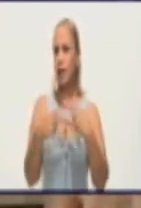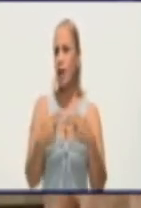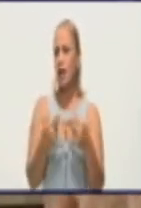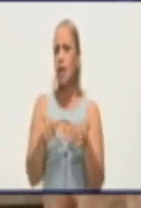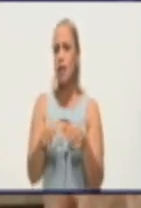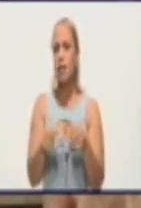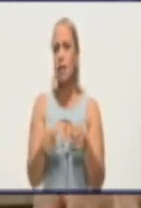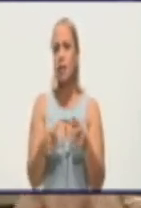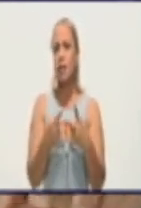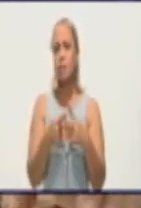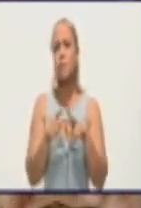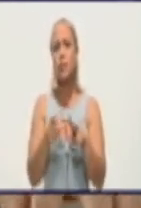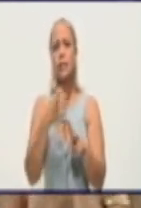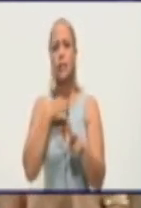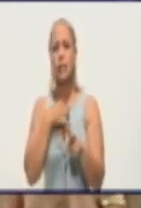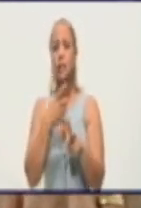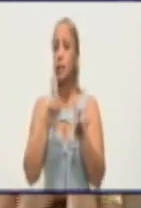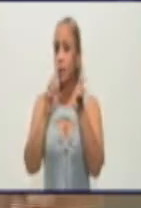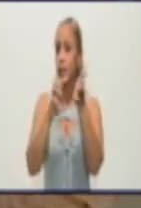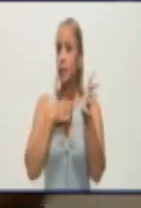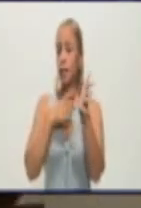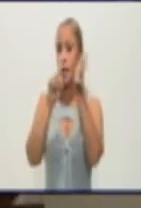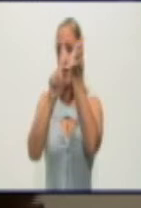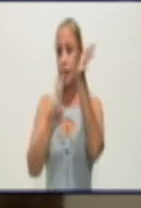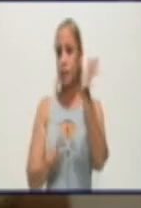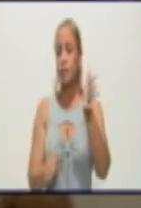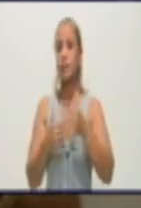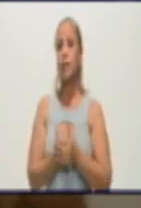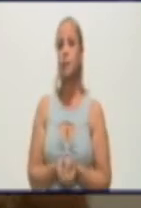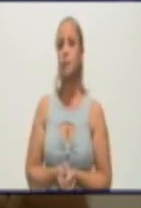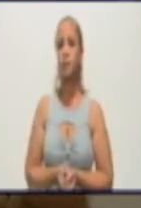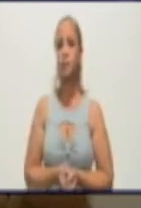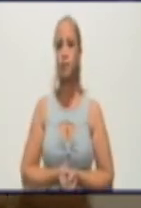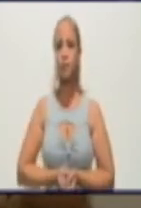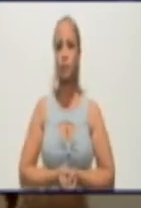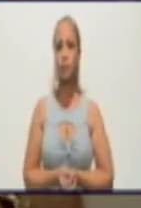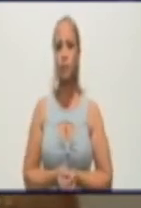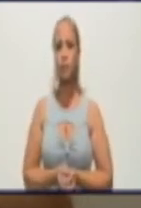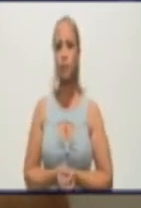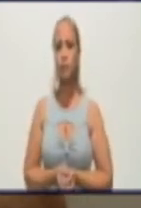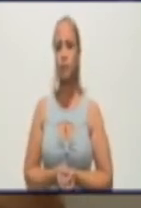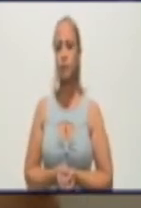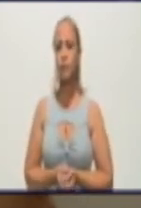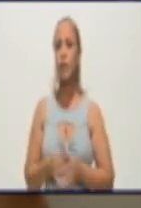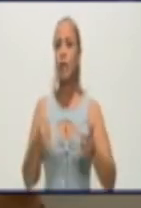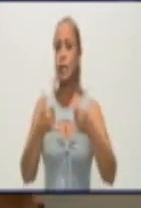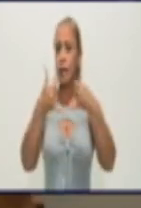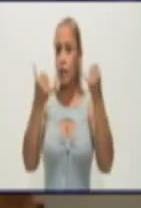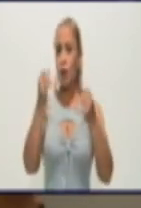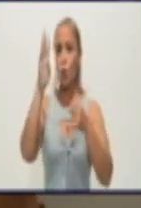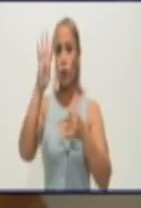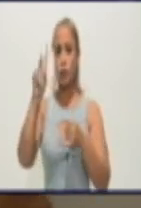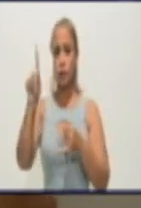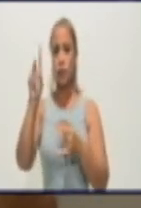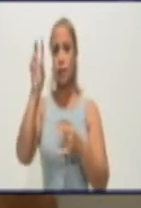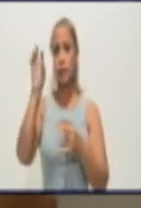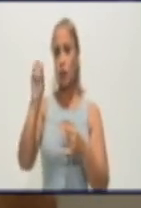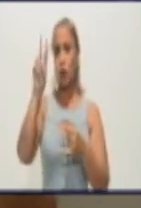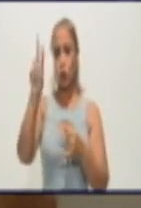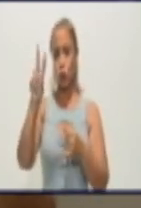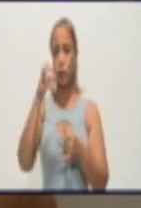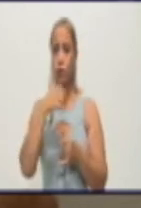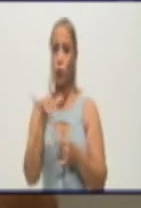diésel tiene que tener electricidad y también tiene un parque solar que por el día inyecta y la línea 4102 que también tiene que